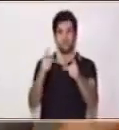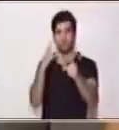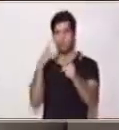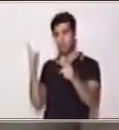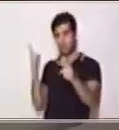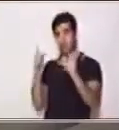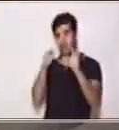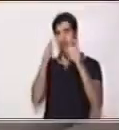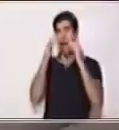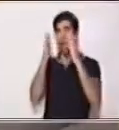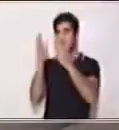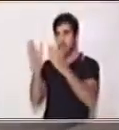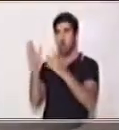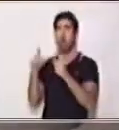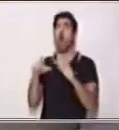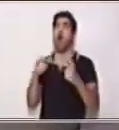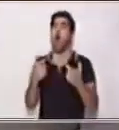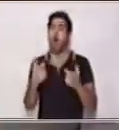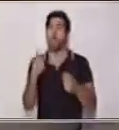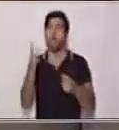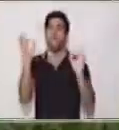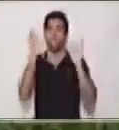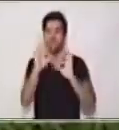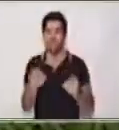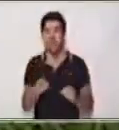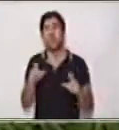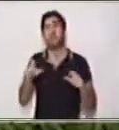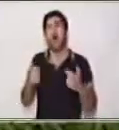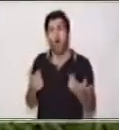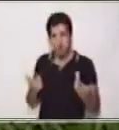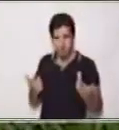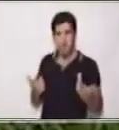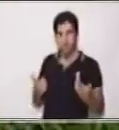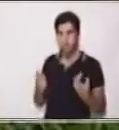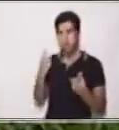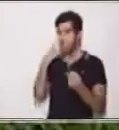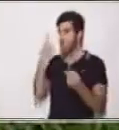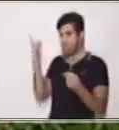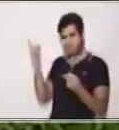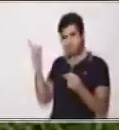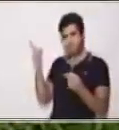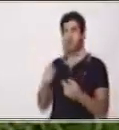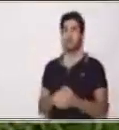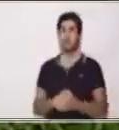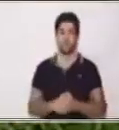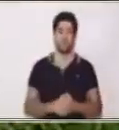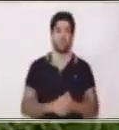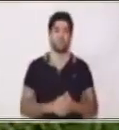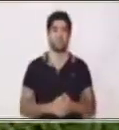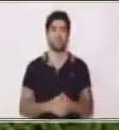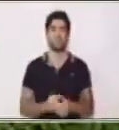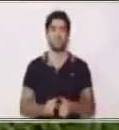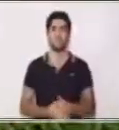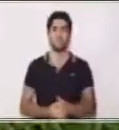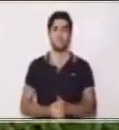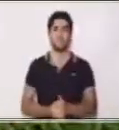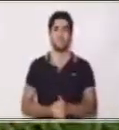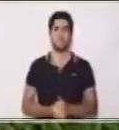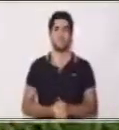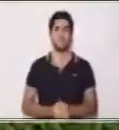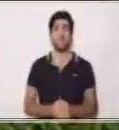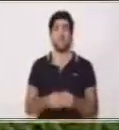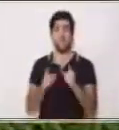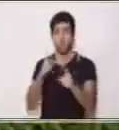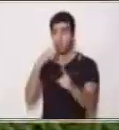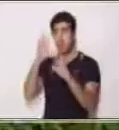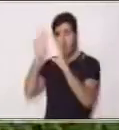para que apreciemos de mejor forma o de mejor manera cuáles son esas dimensionales que vamos a estar trabajando.